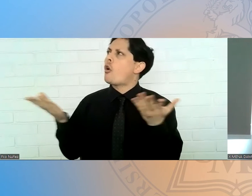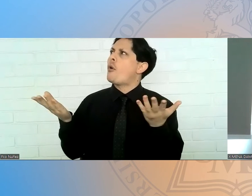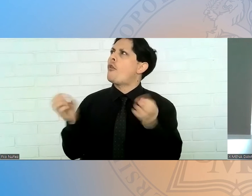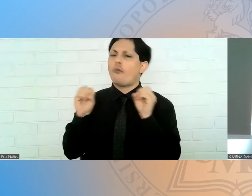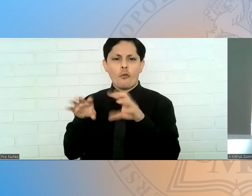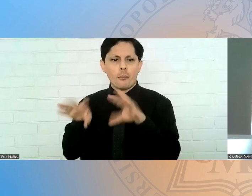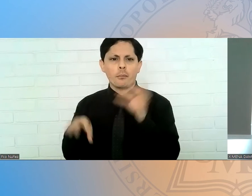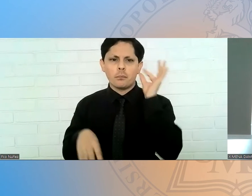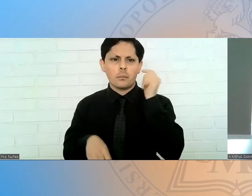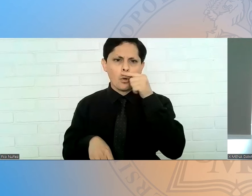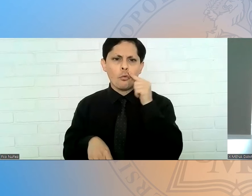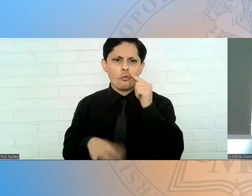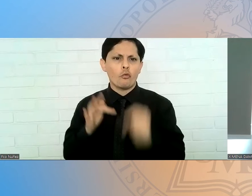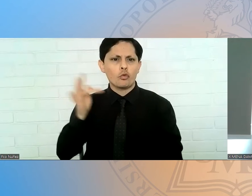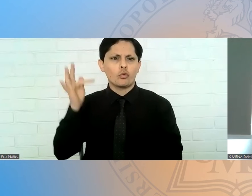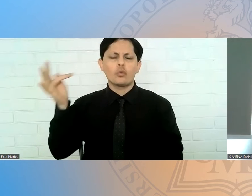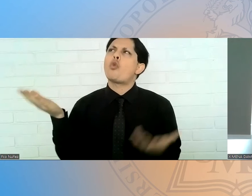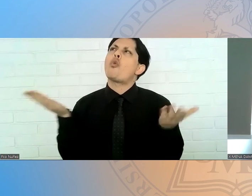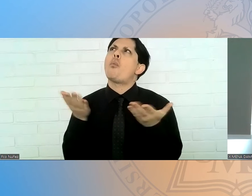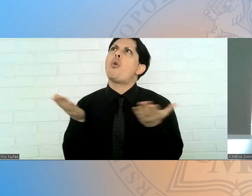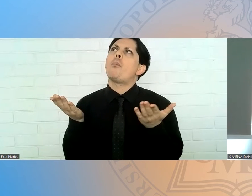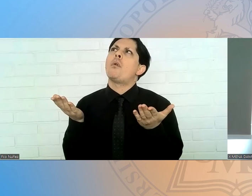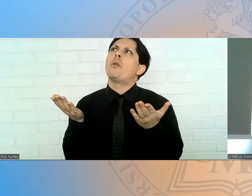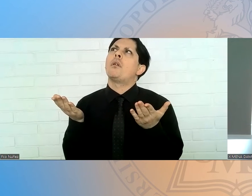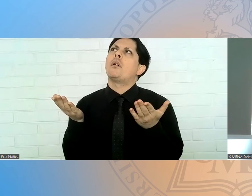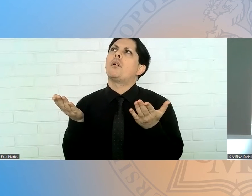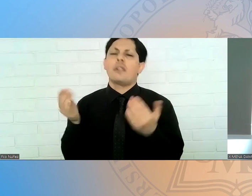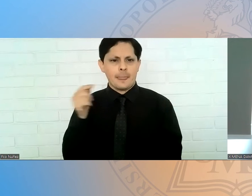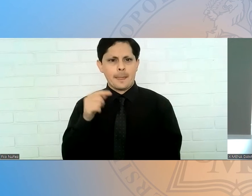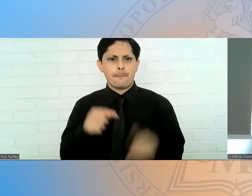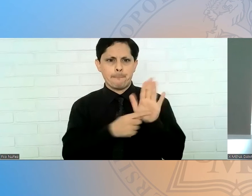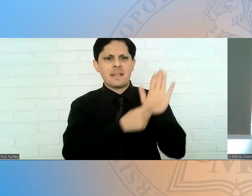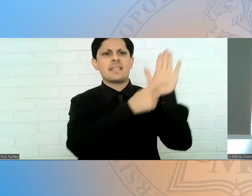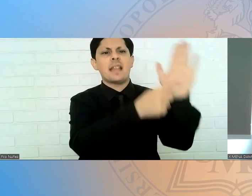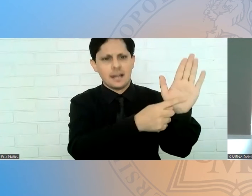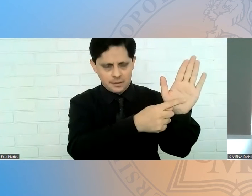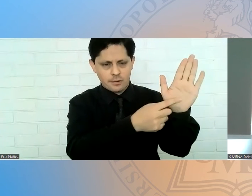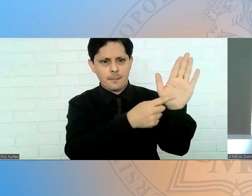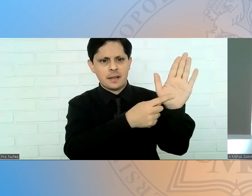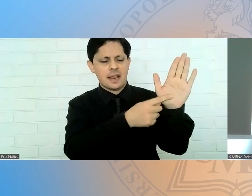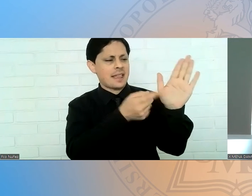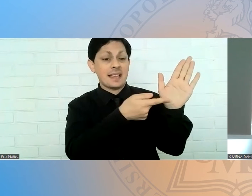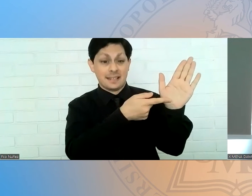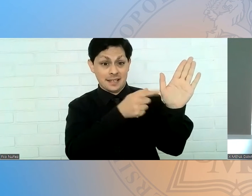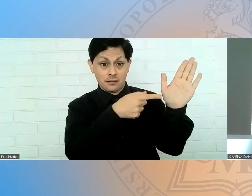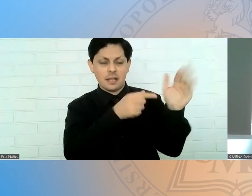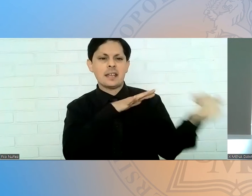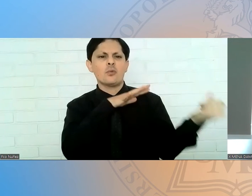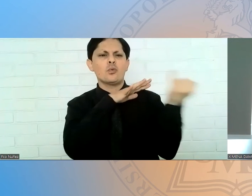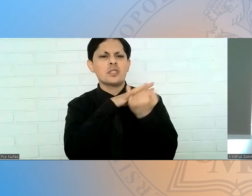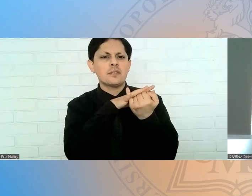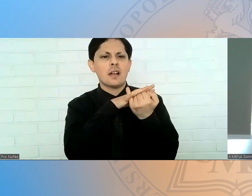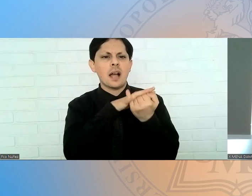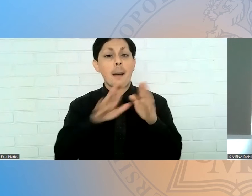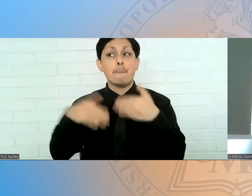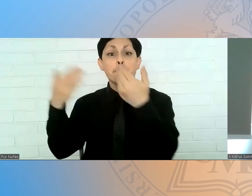formadores futuros, darle una mirada inclusiva en la formación de nuestras y nuestros estudiantes